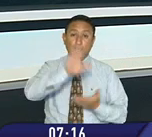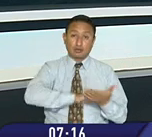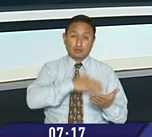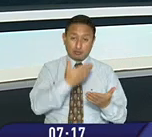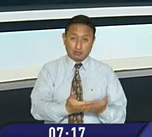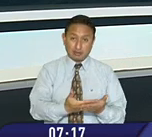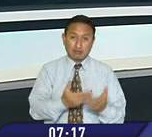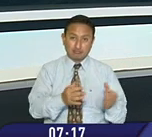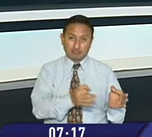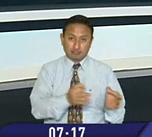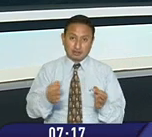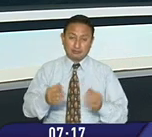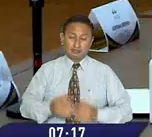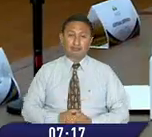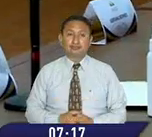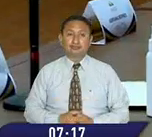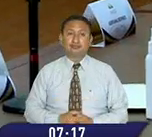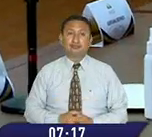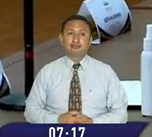tiempo.